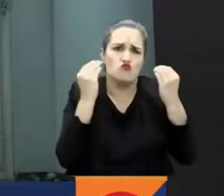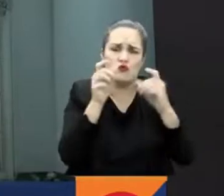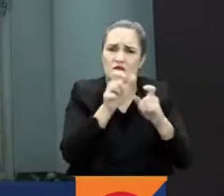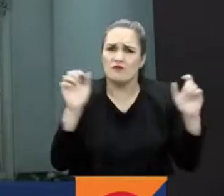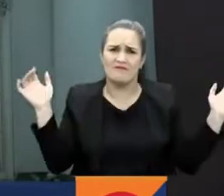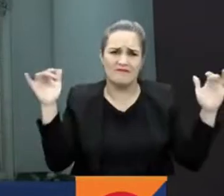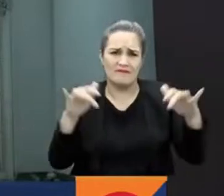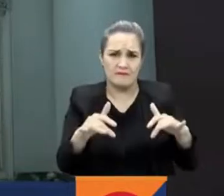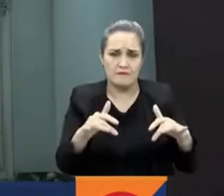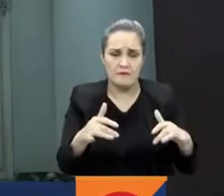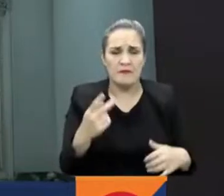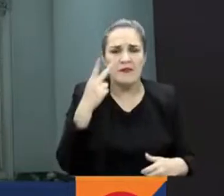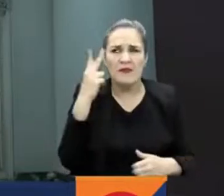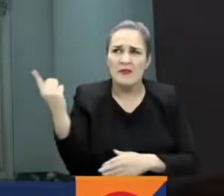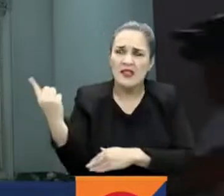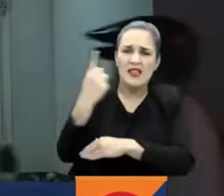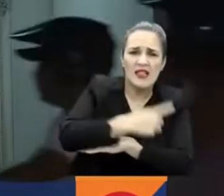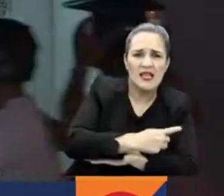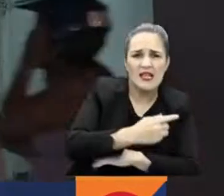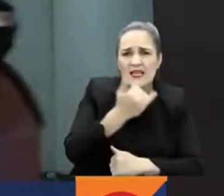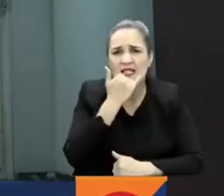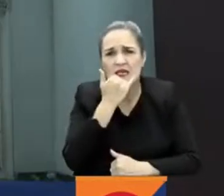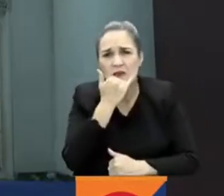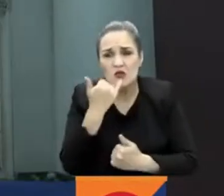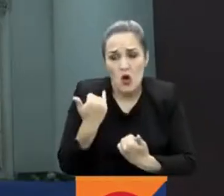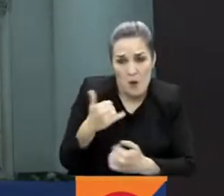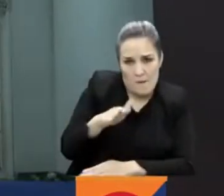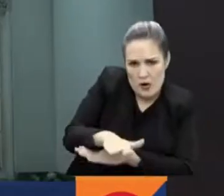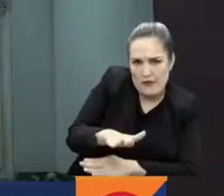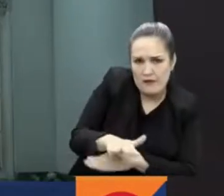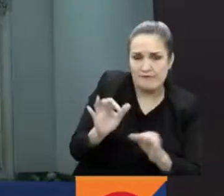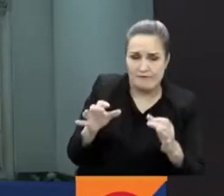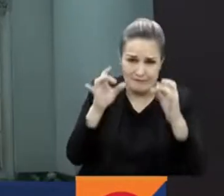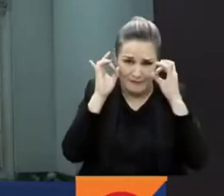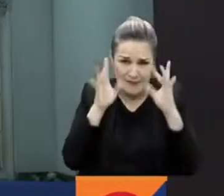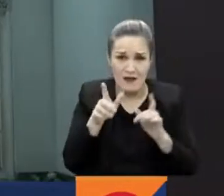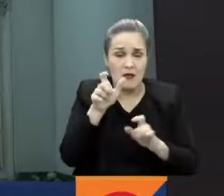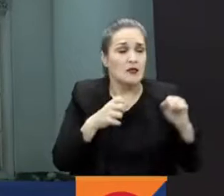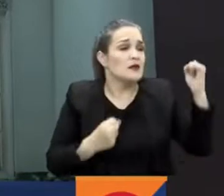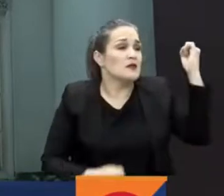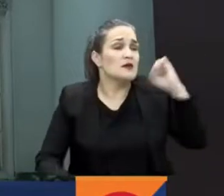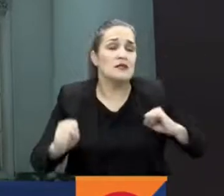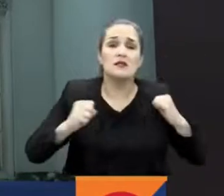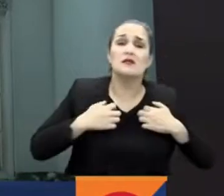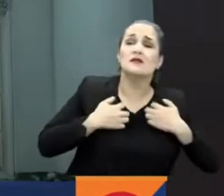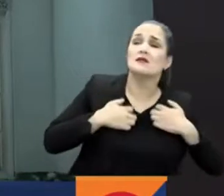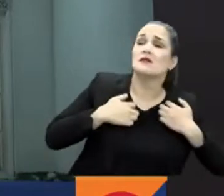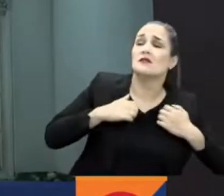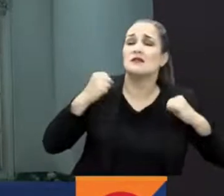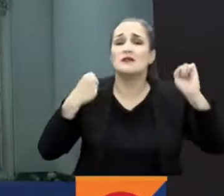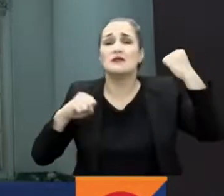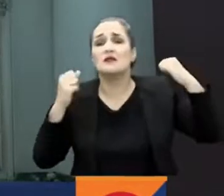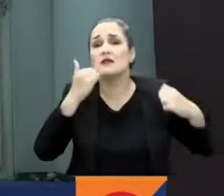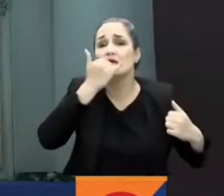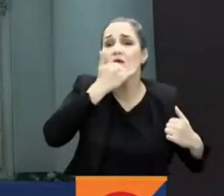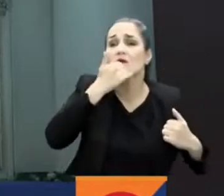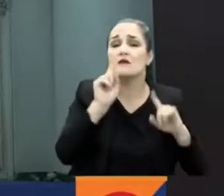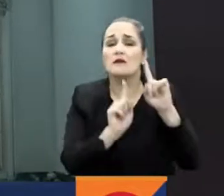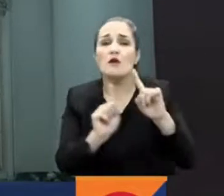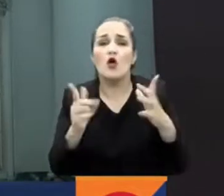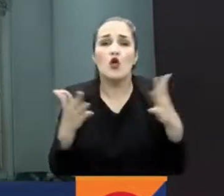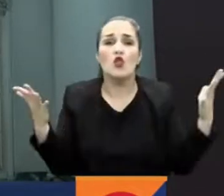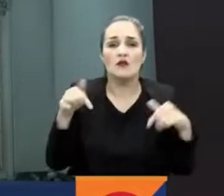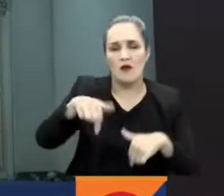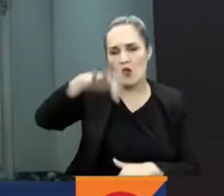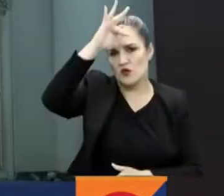Veamos cómo ha transcurrido esta tarde, que ha sido dramática para muchos familiares y para muchas personas que se han acercado acá